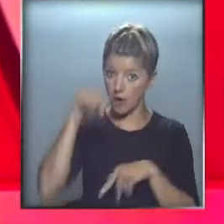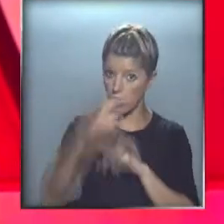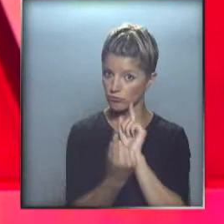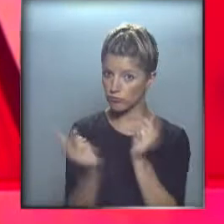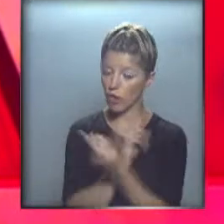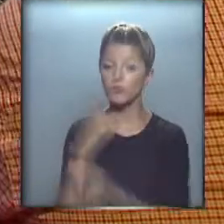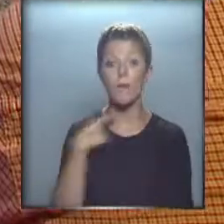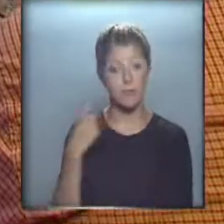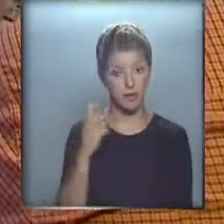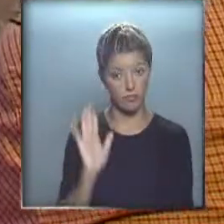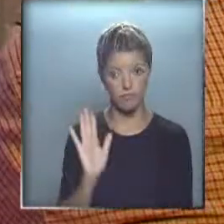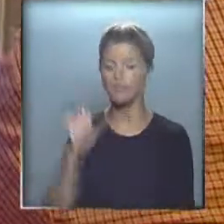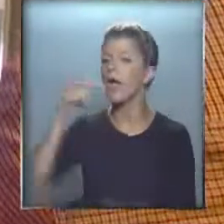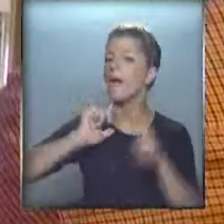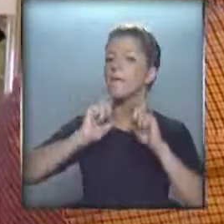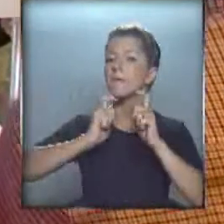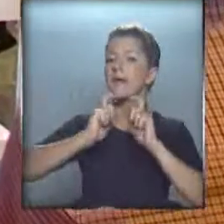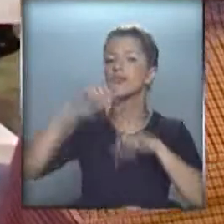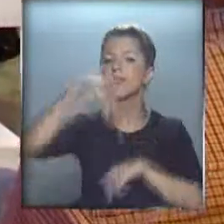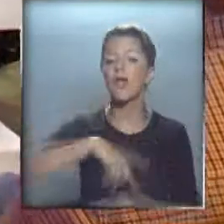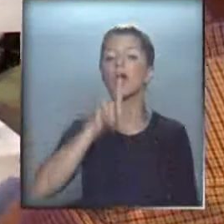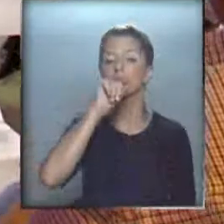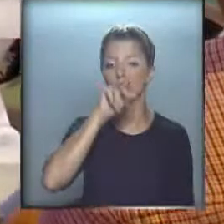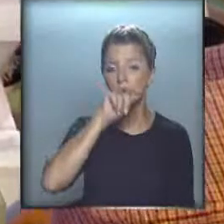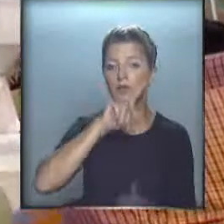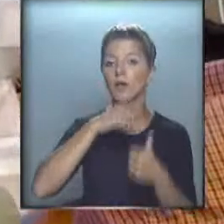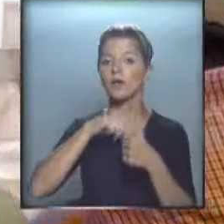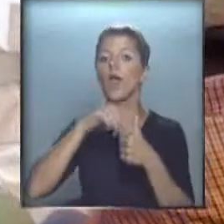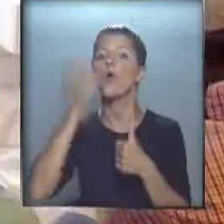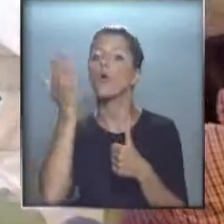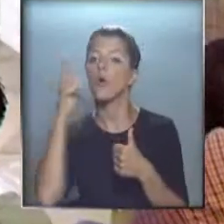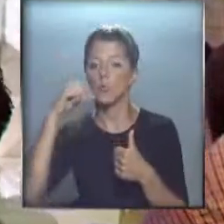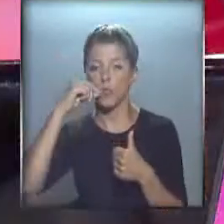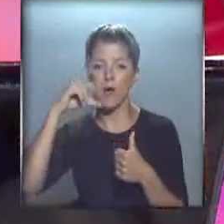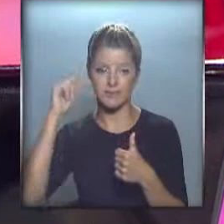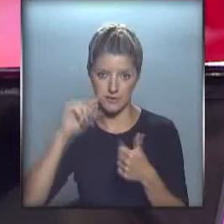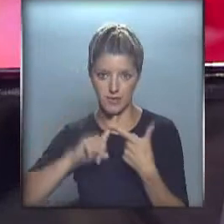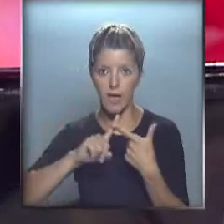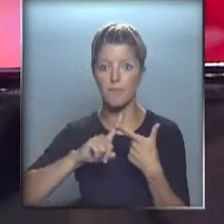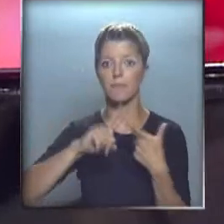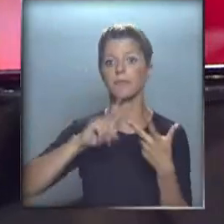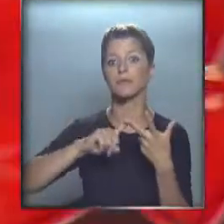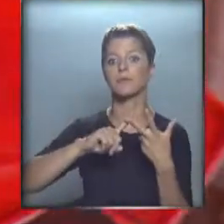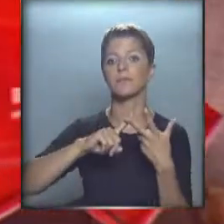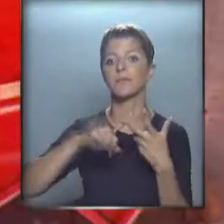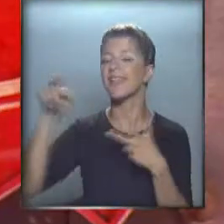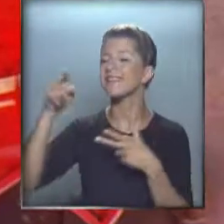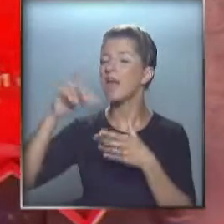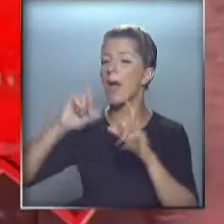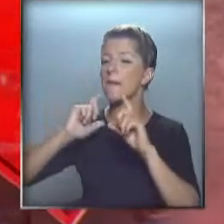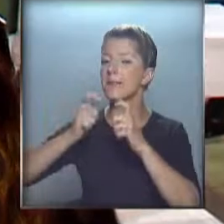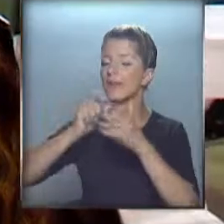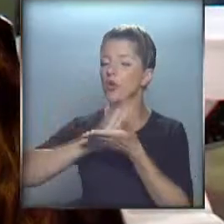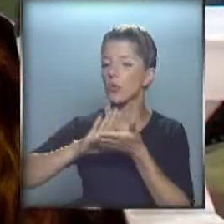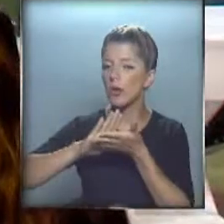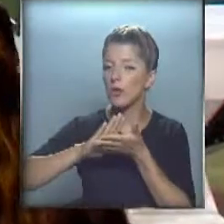¿Qué aplicaciones estamos usando? Más allá del Twitter. Twitter. El WhatsApp. Twitter. Esa aplicación Instagram. Nueva, esa está buena. Esa aplicación